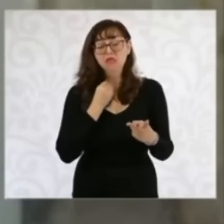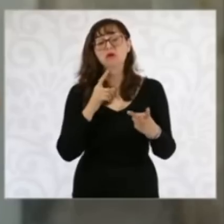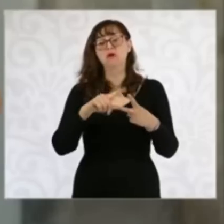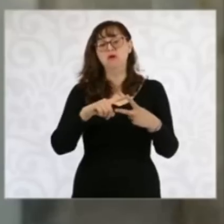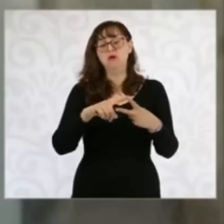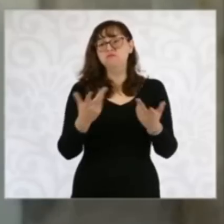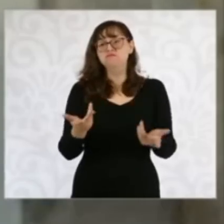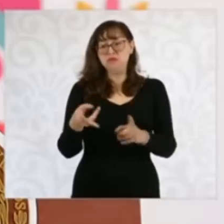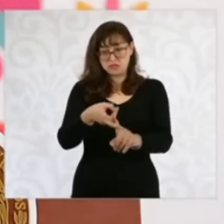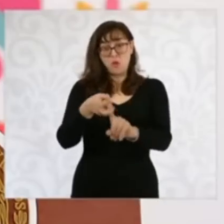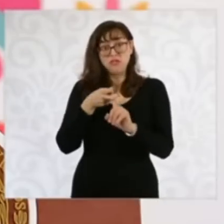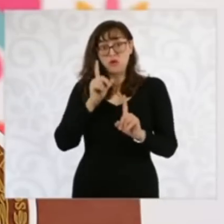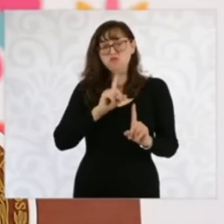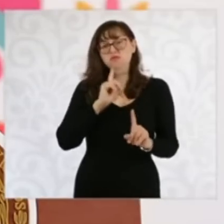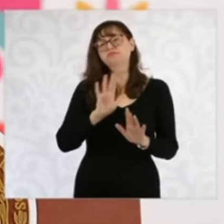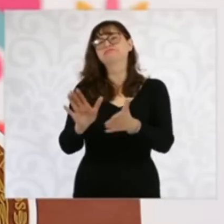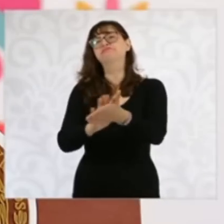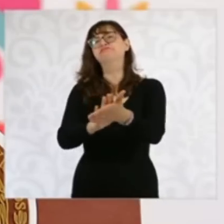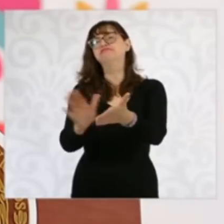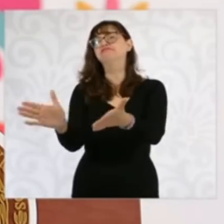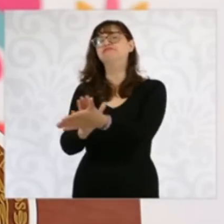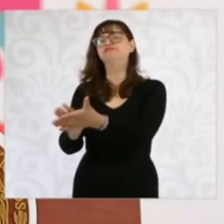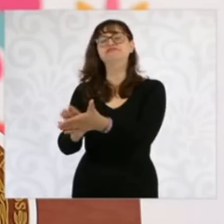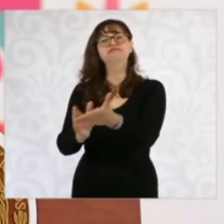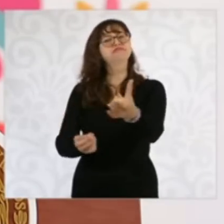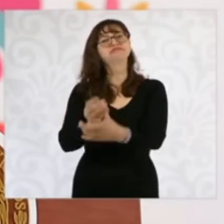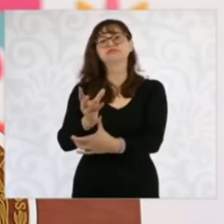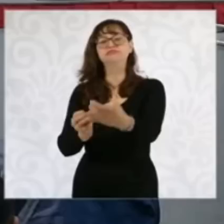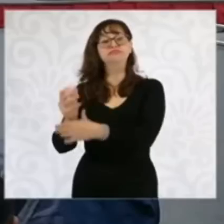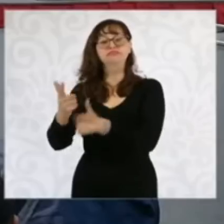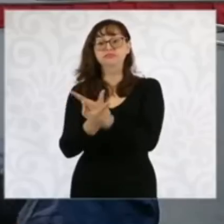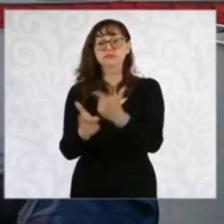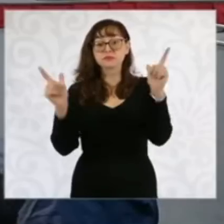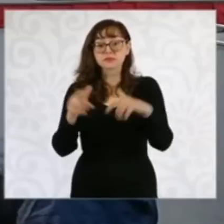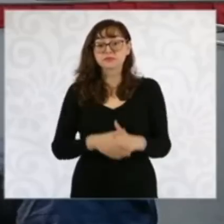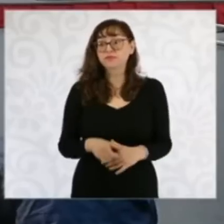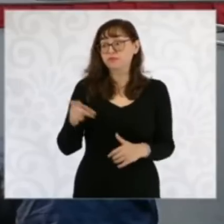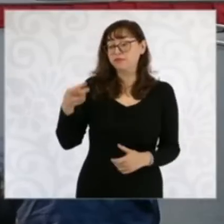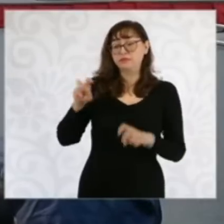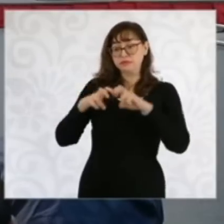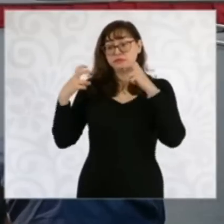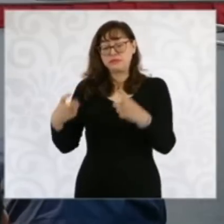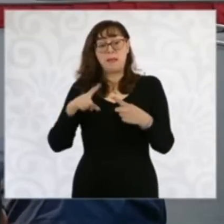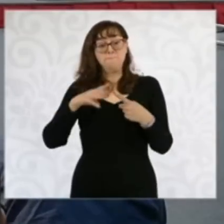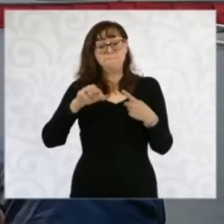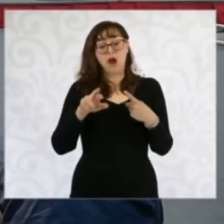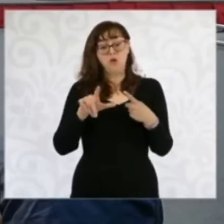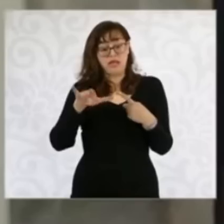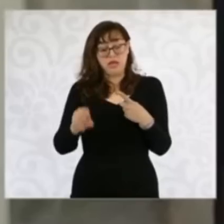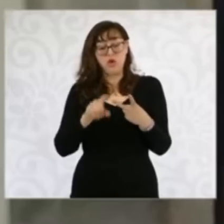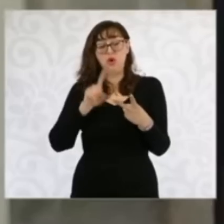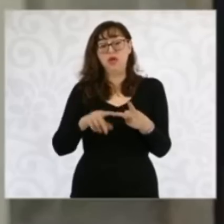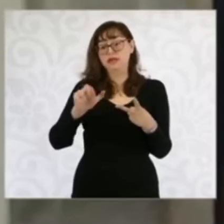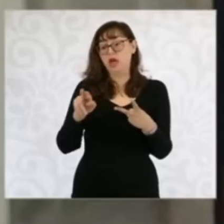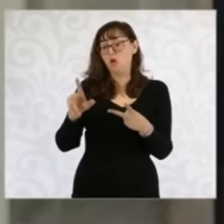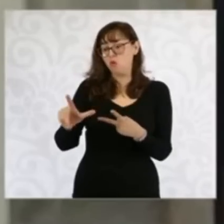León por falta de pruebas y también de Claudio Niño Fuentes. Entonces fueron los magistrados Maurilio Domínguez Cruz y Javier Raúl Ayala